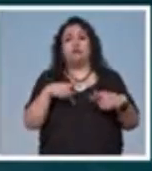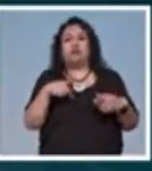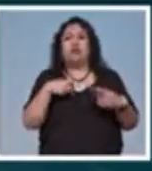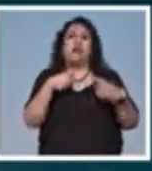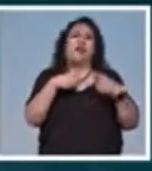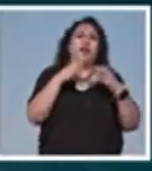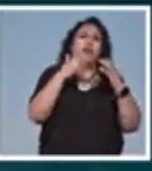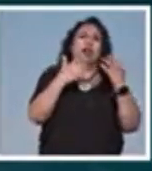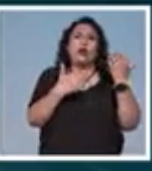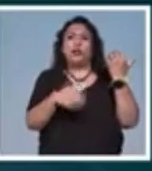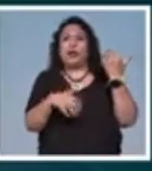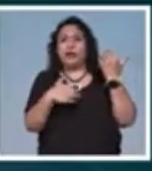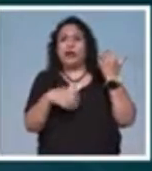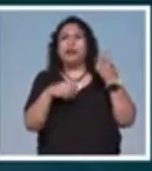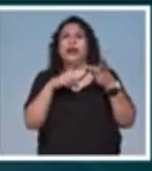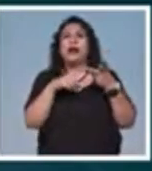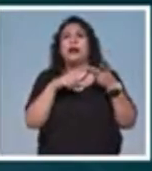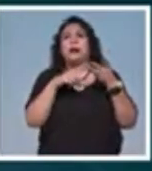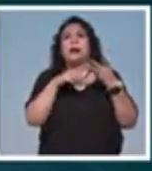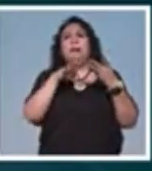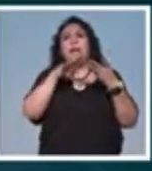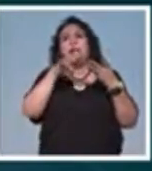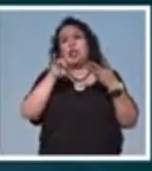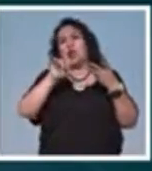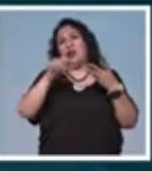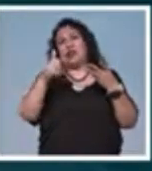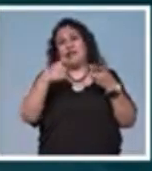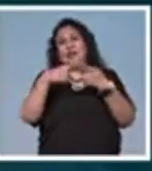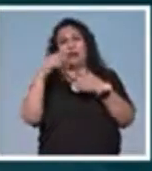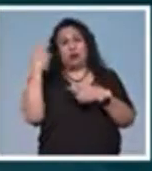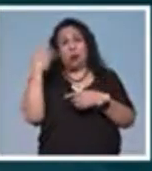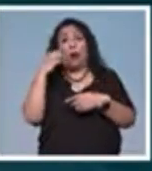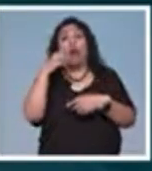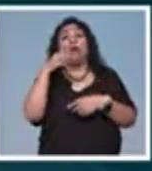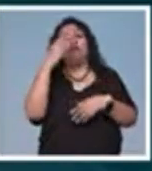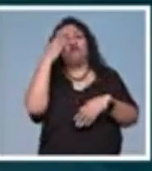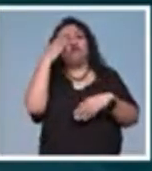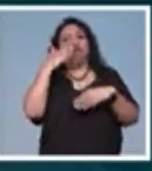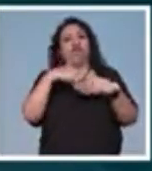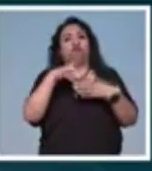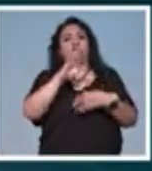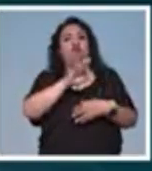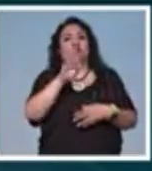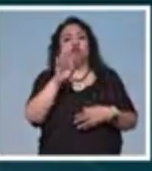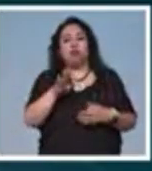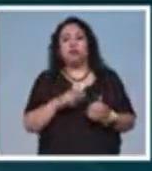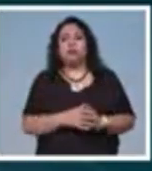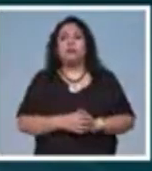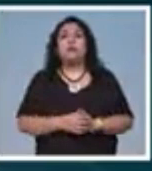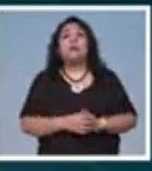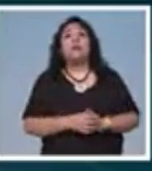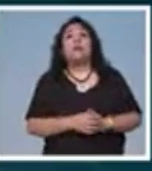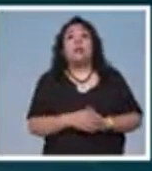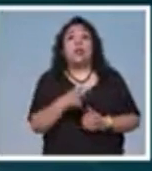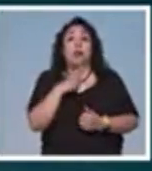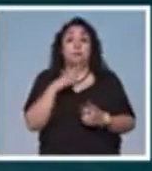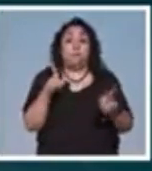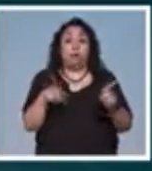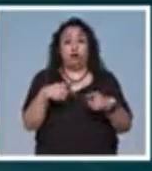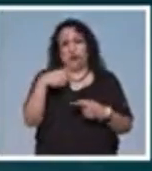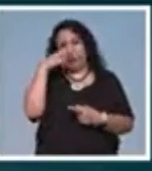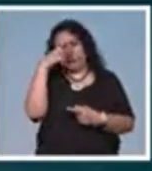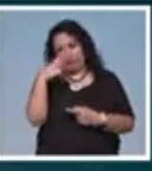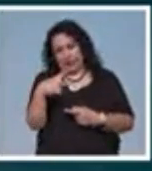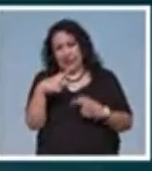de flauta y guitarra, milongas y acordes oaxaqueños conmemoran la fecha. Va a traer música mexicana